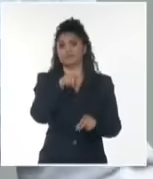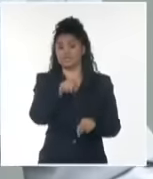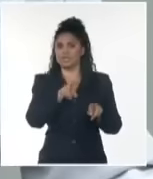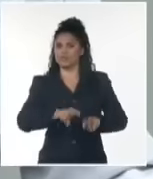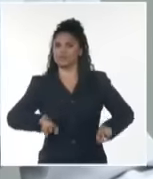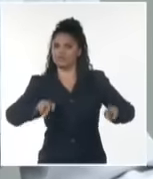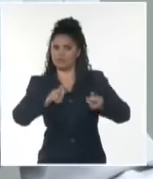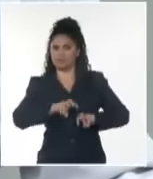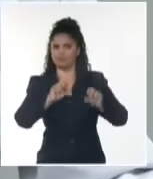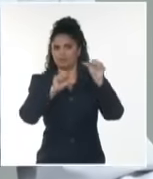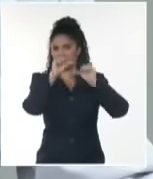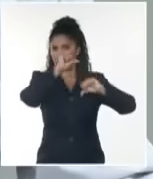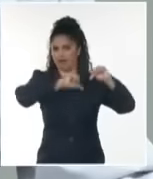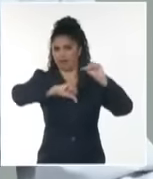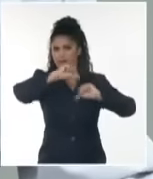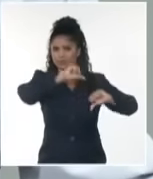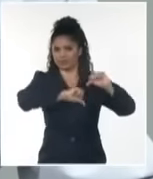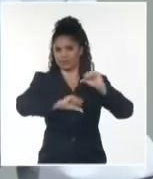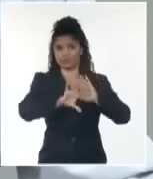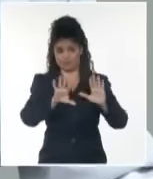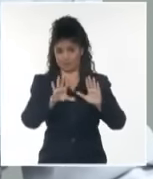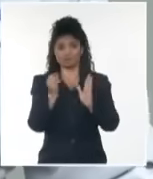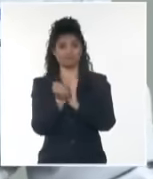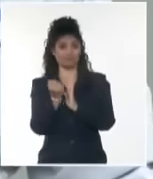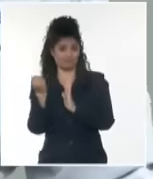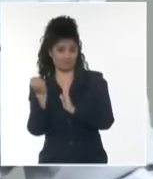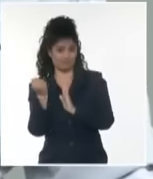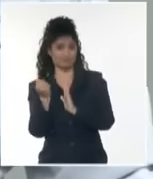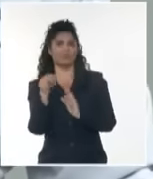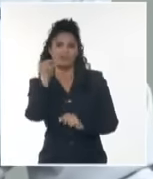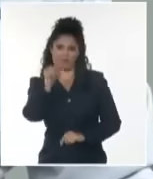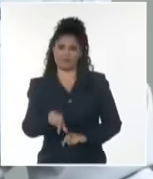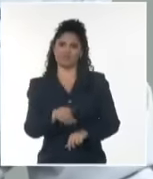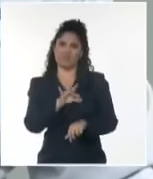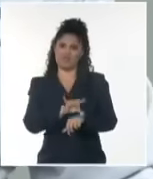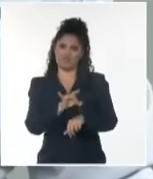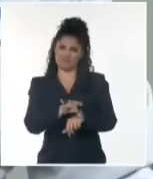este diagnóstico. Y es cuando aparecen estos casos, que aparecen